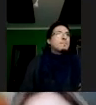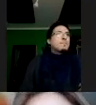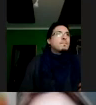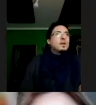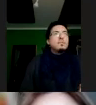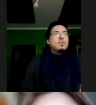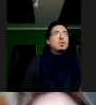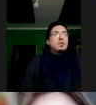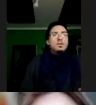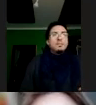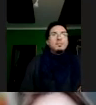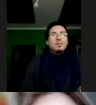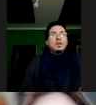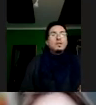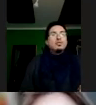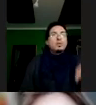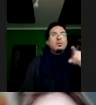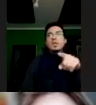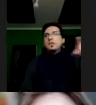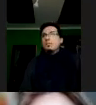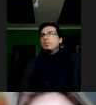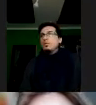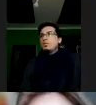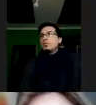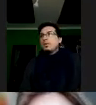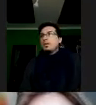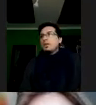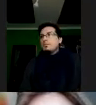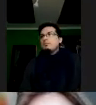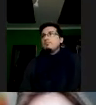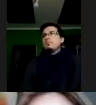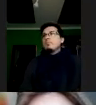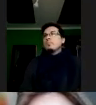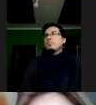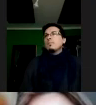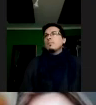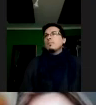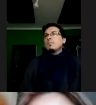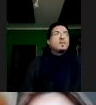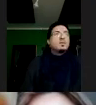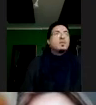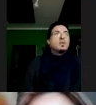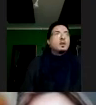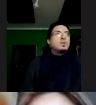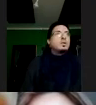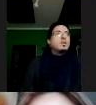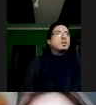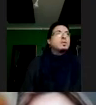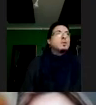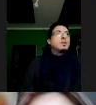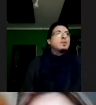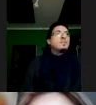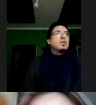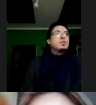Toda pregunta es importante, porque quizás su pregunta va a ser la pregunta de su compañero y va a ser solventada justamente